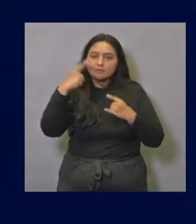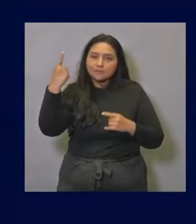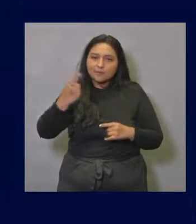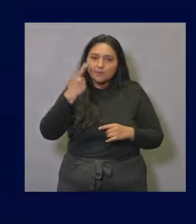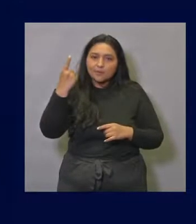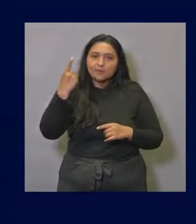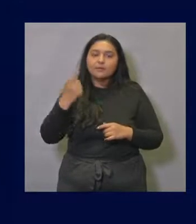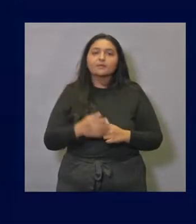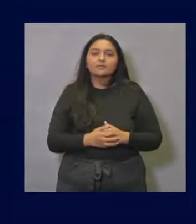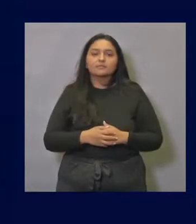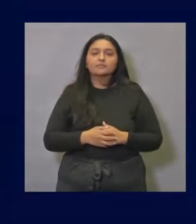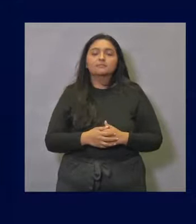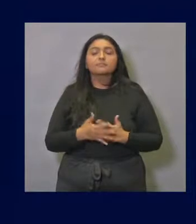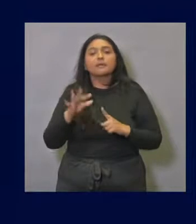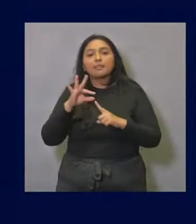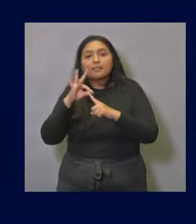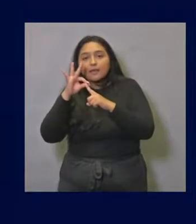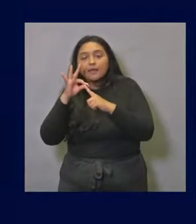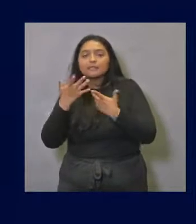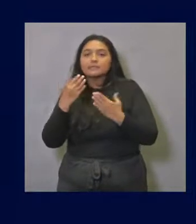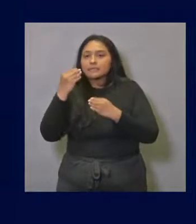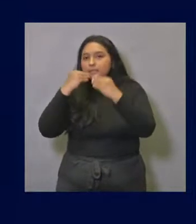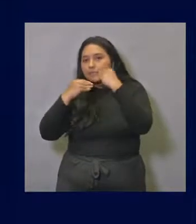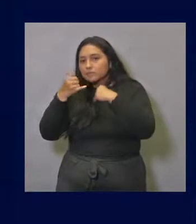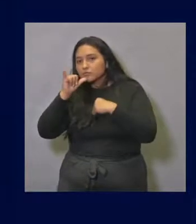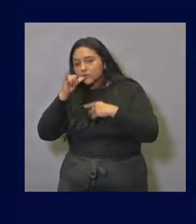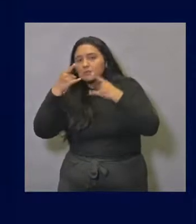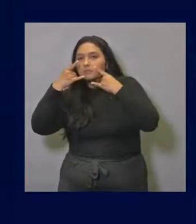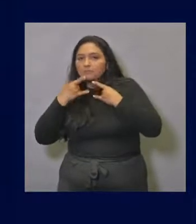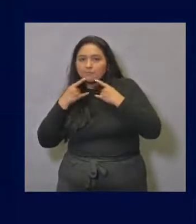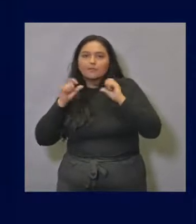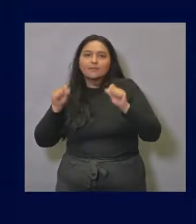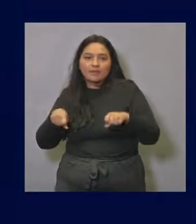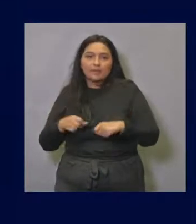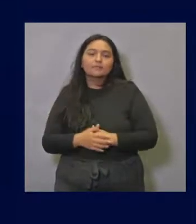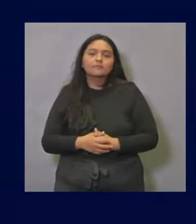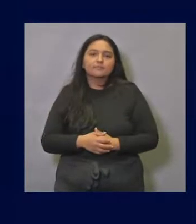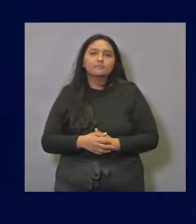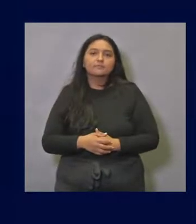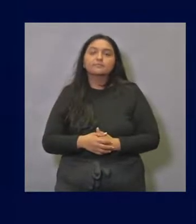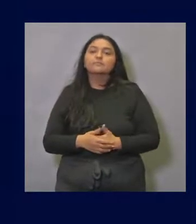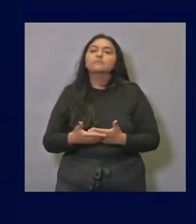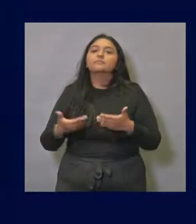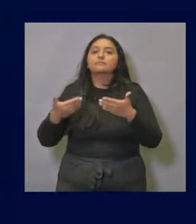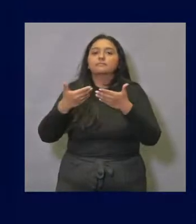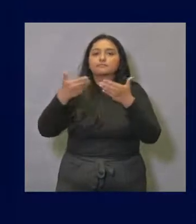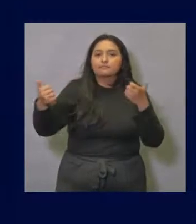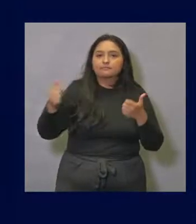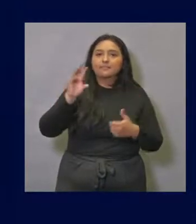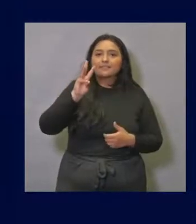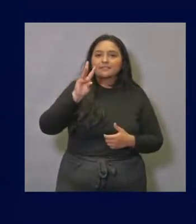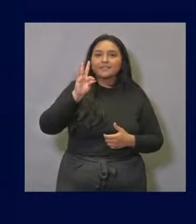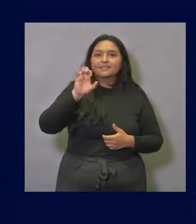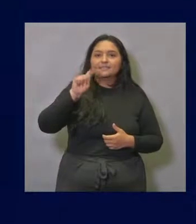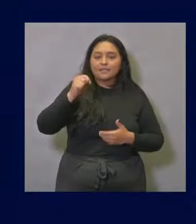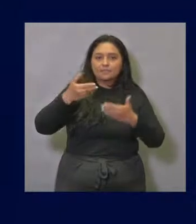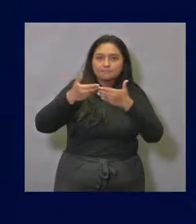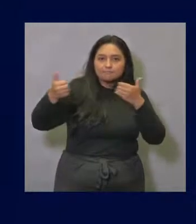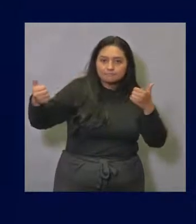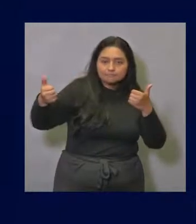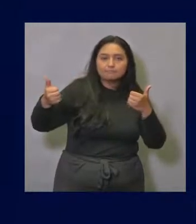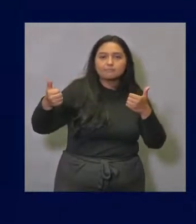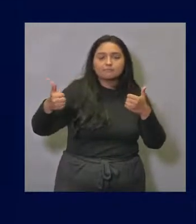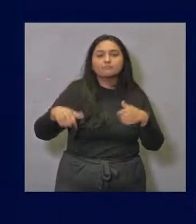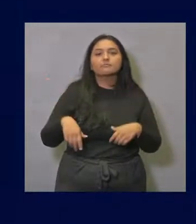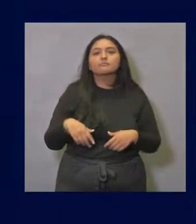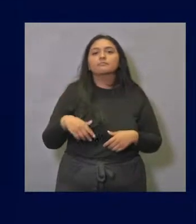menos de que las personas estén comiendo o bebiendo. Debe haber una distancia de 6 pies entre mesas y sillas y estar